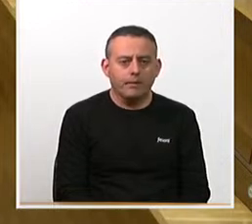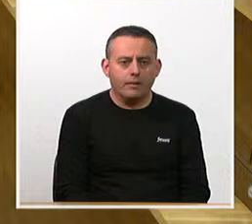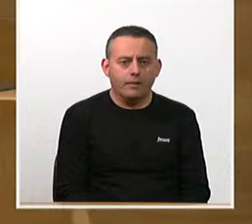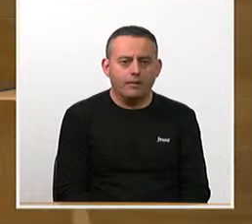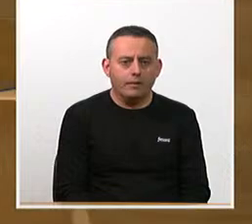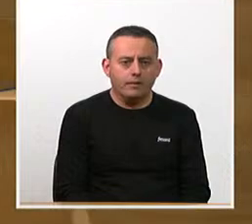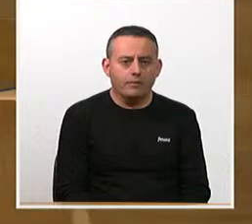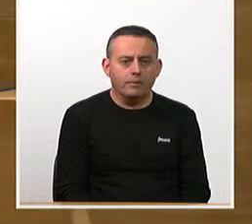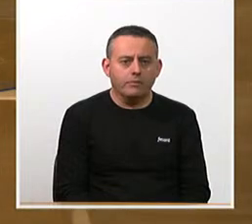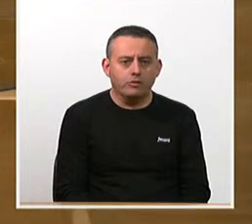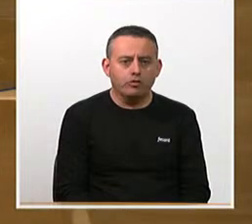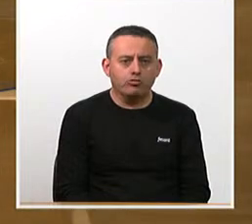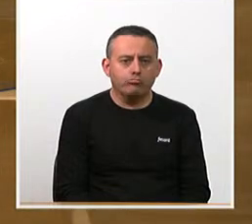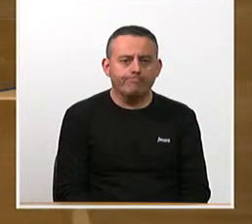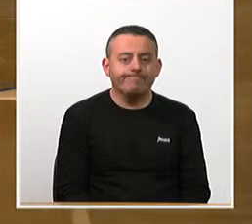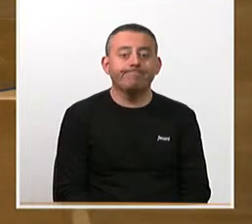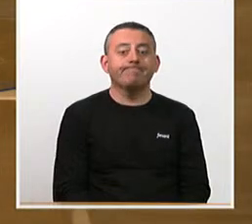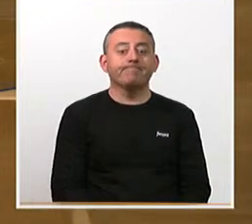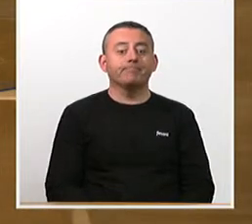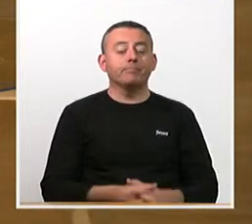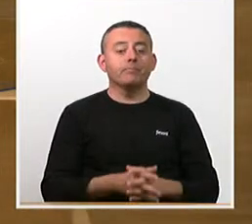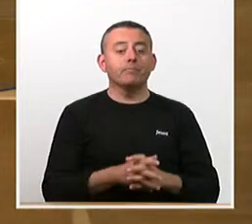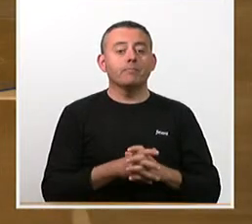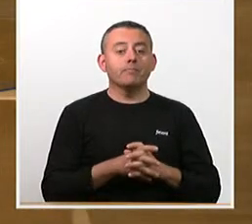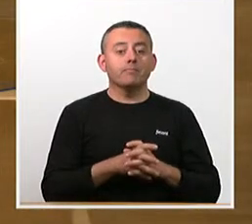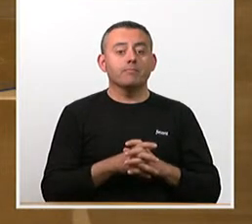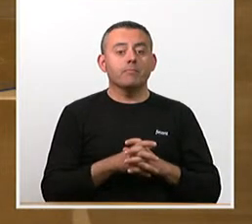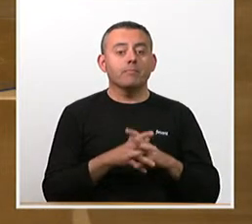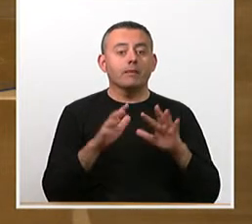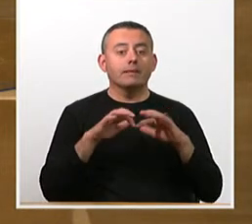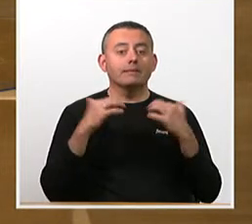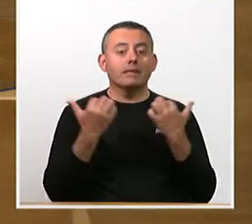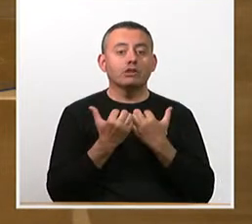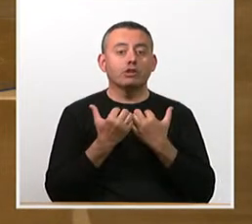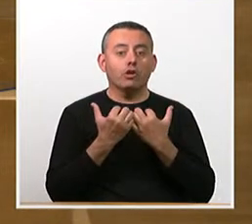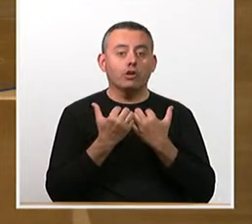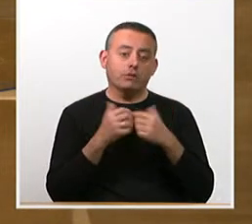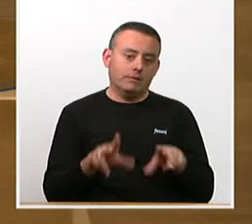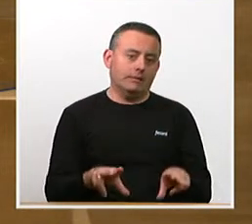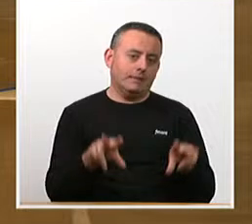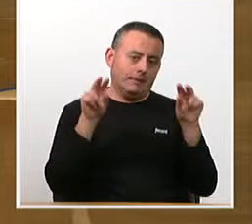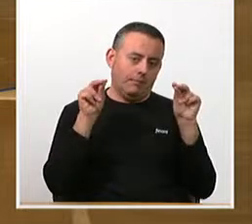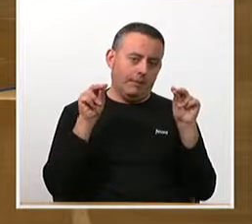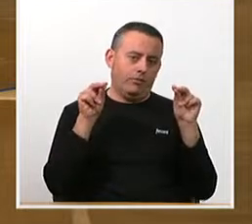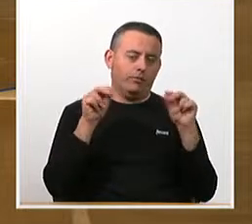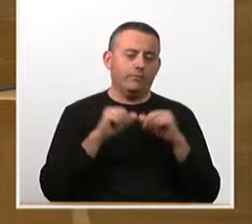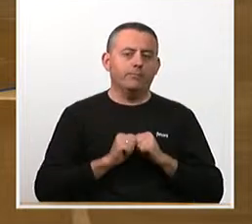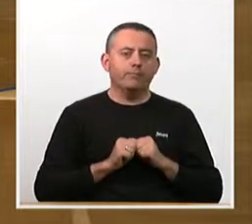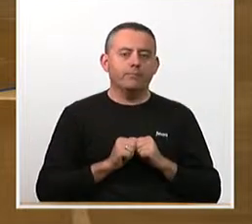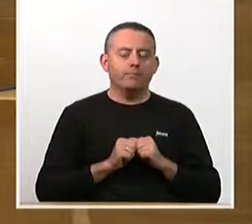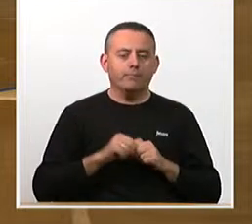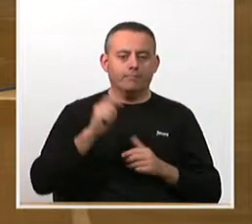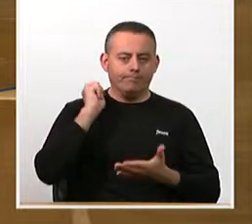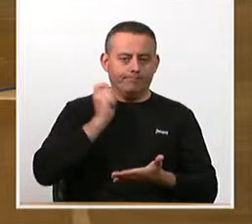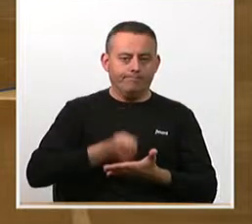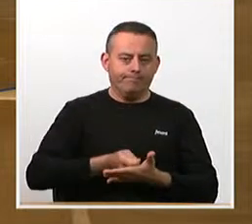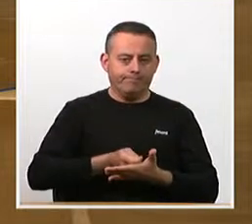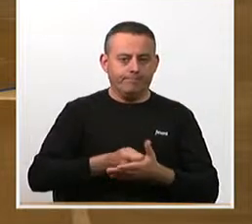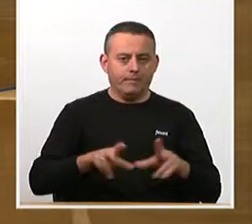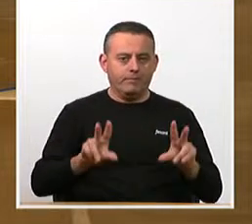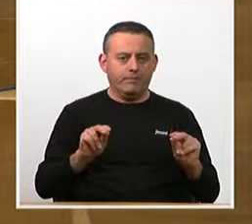gracias Pues con esto terminamos terminamos la sesión de hoy ex closa la